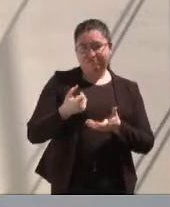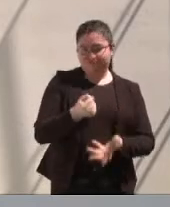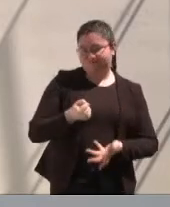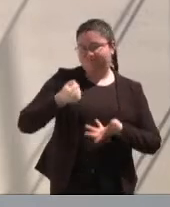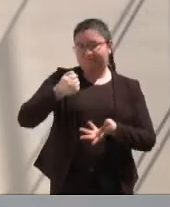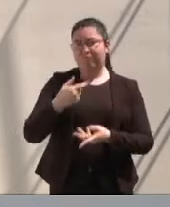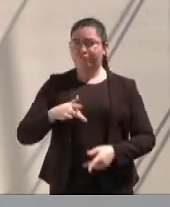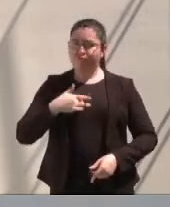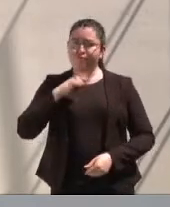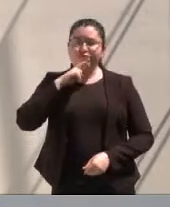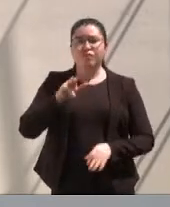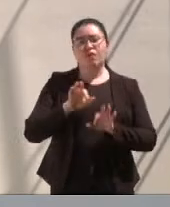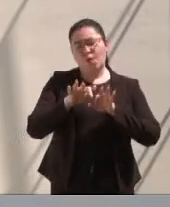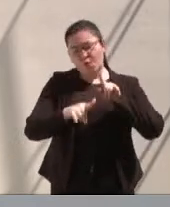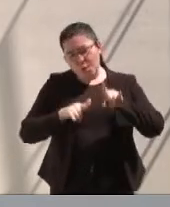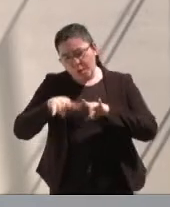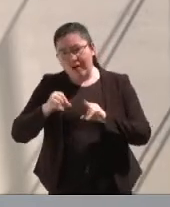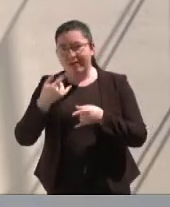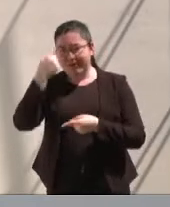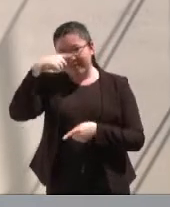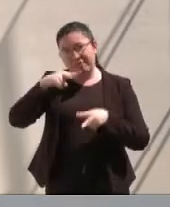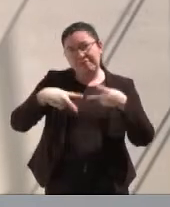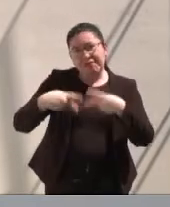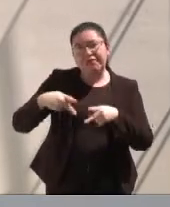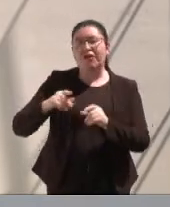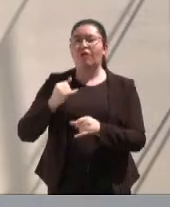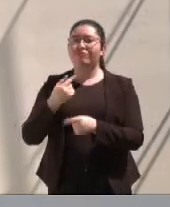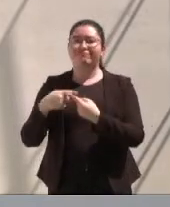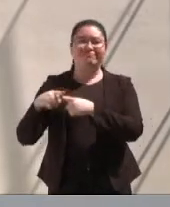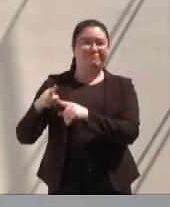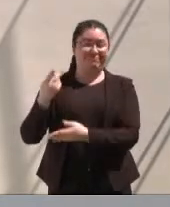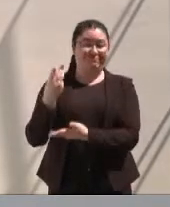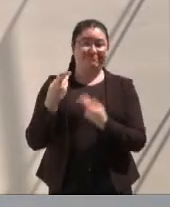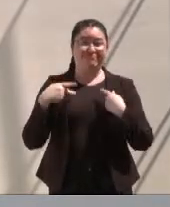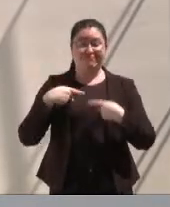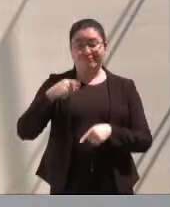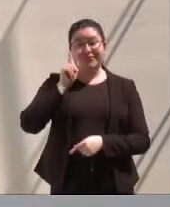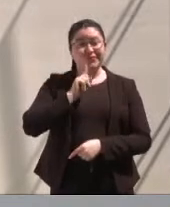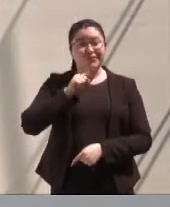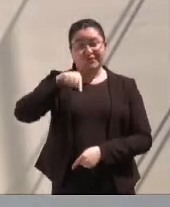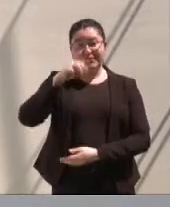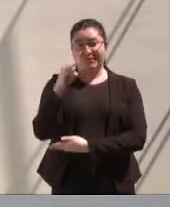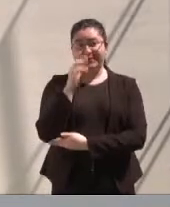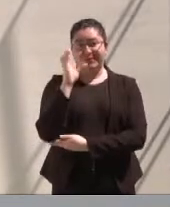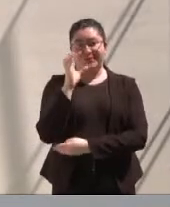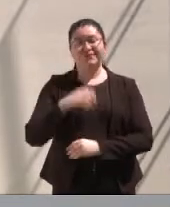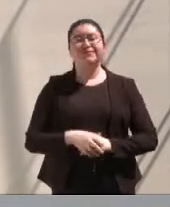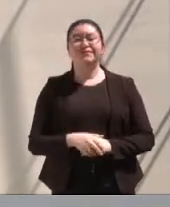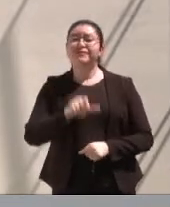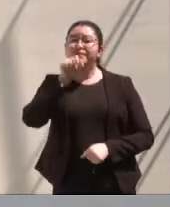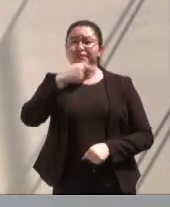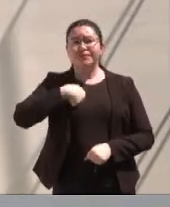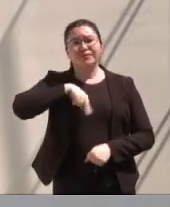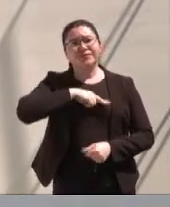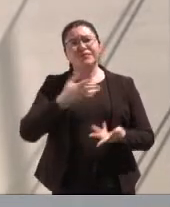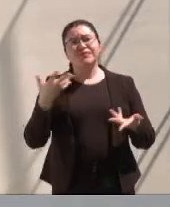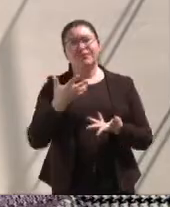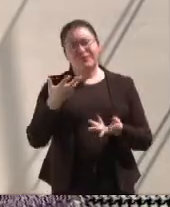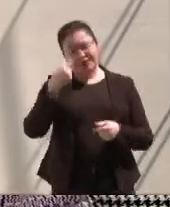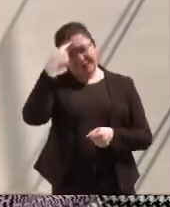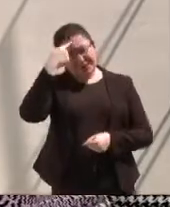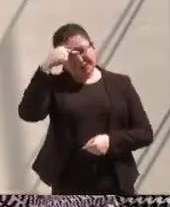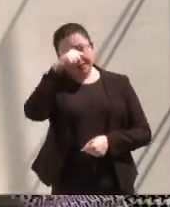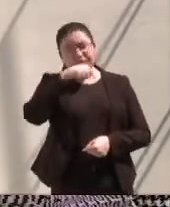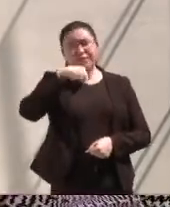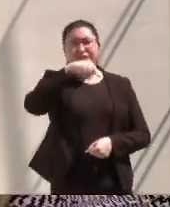bazares de productoras y emprendedoras contrerenses. Asimismo, implementamos acciones para proteger su integridad, como el reforzamiento